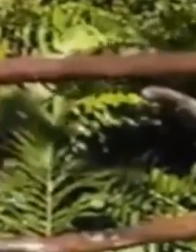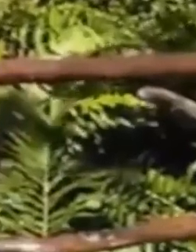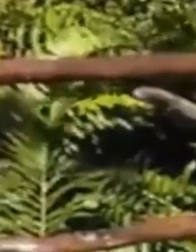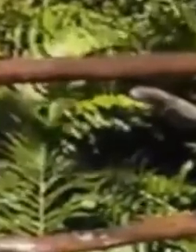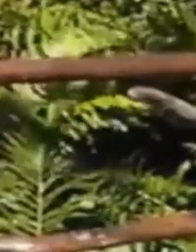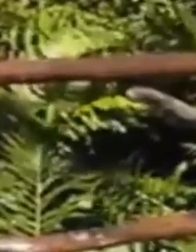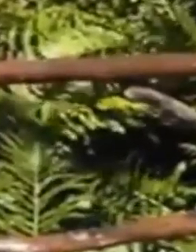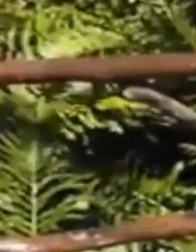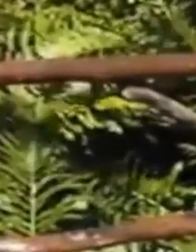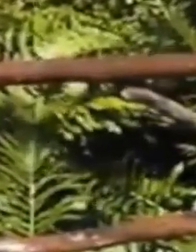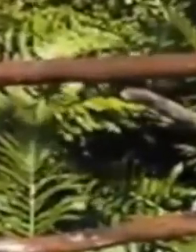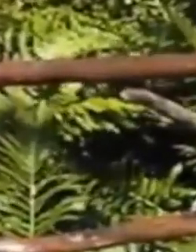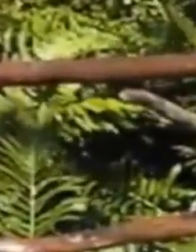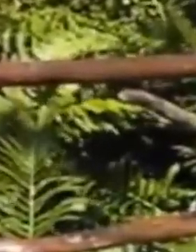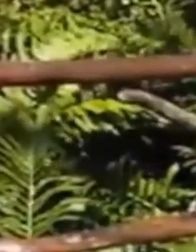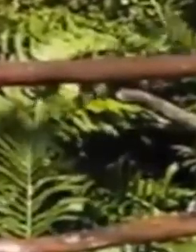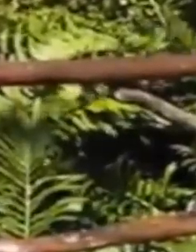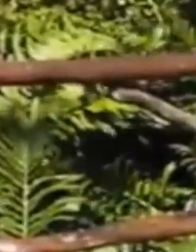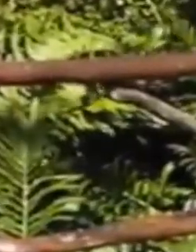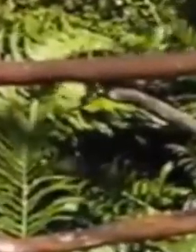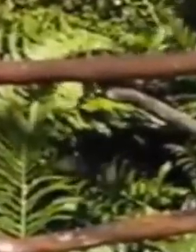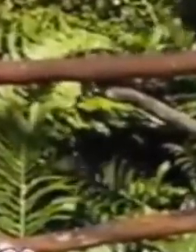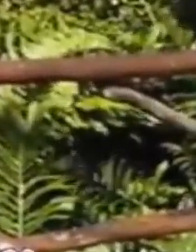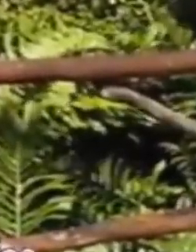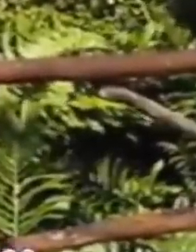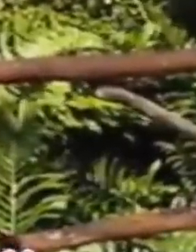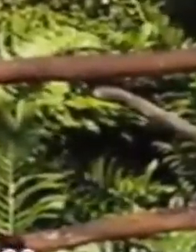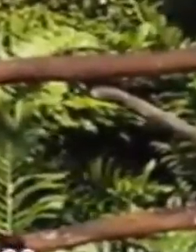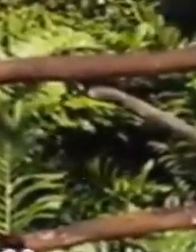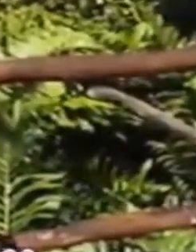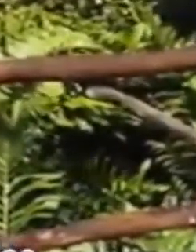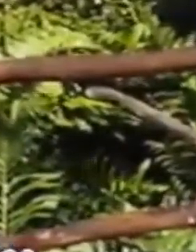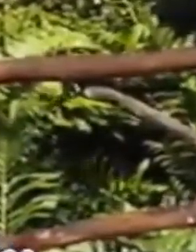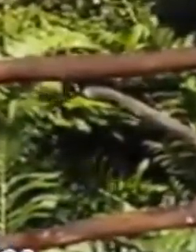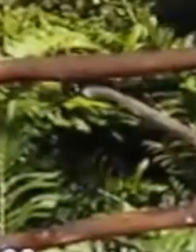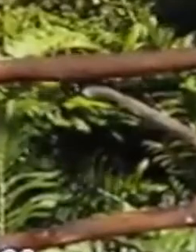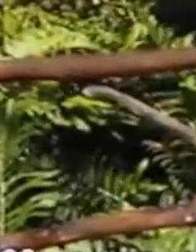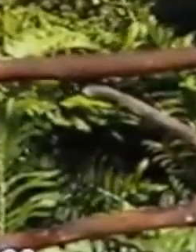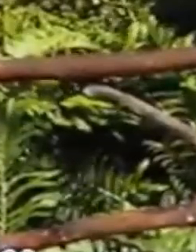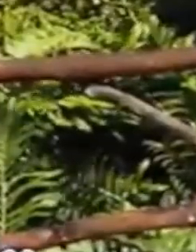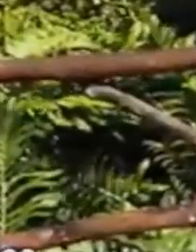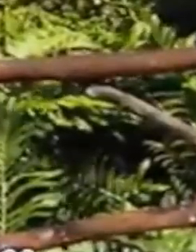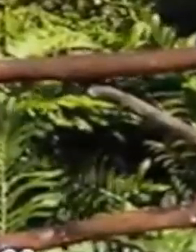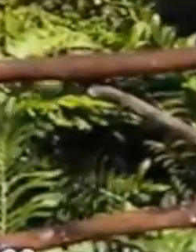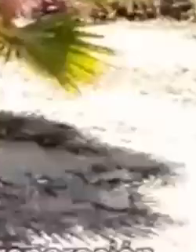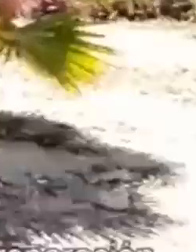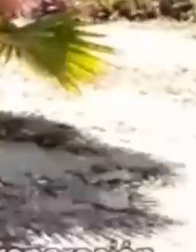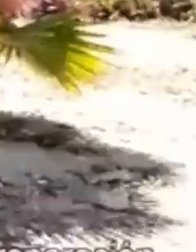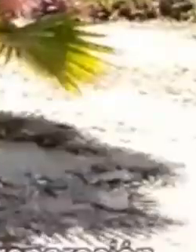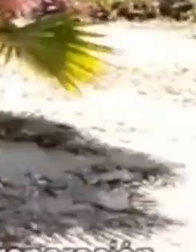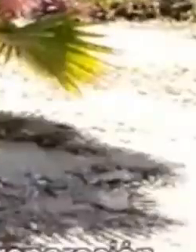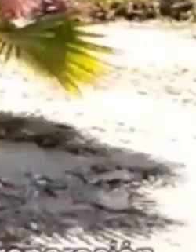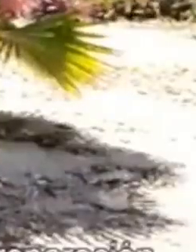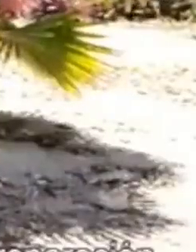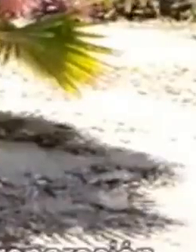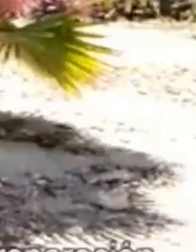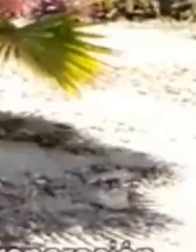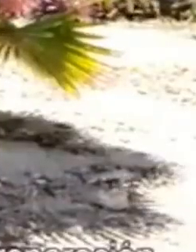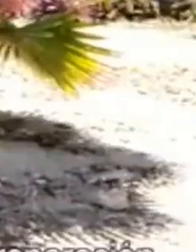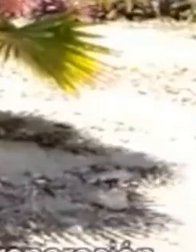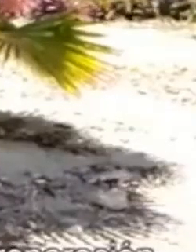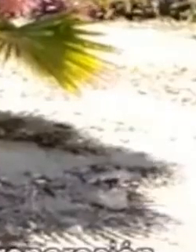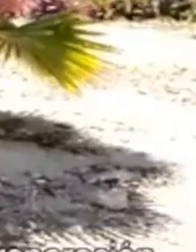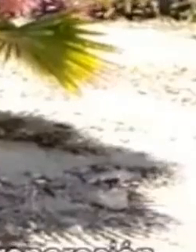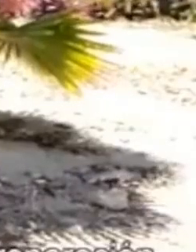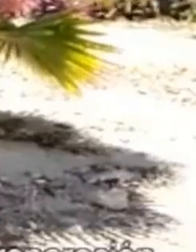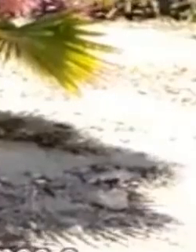que pues, se entere de que aquí pues, fue un acuerdo con todos los ejidatarios. Tenemos aquí en el ejido